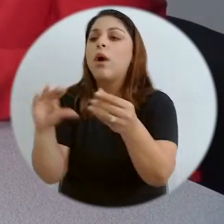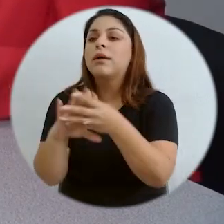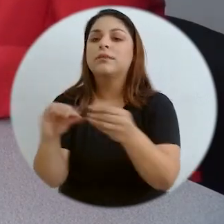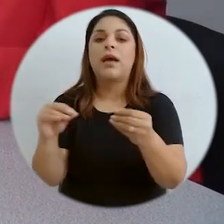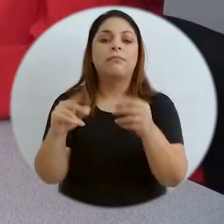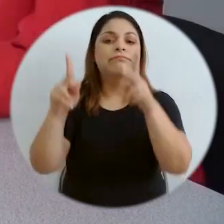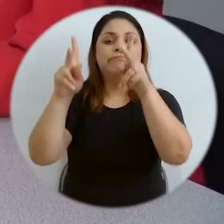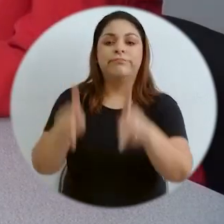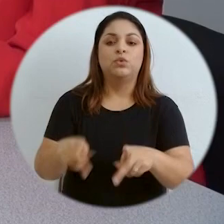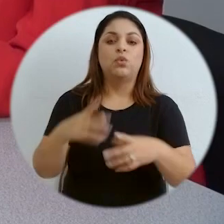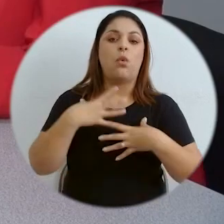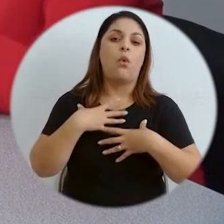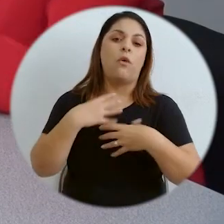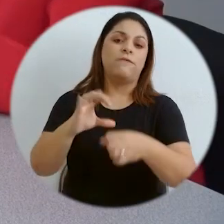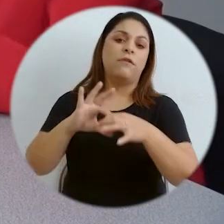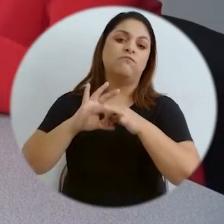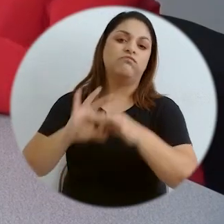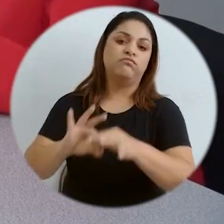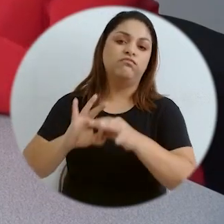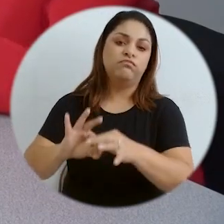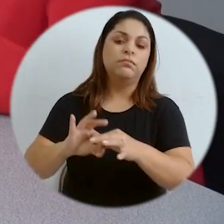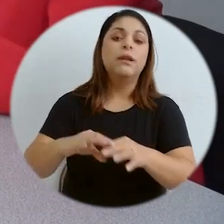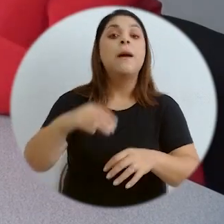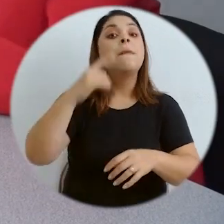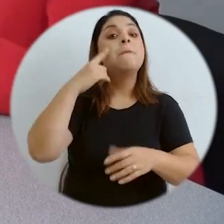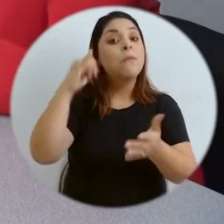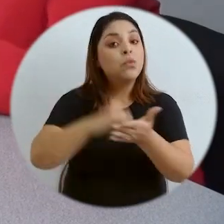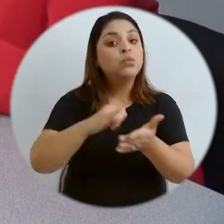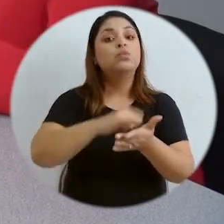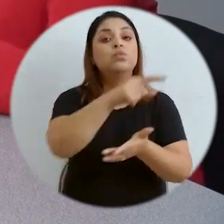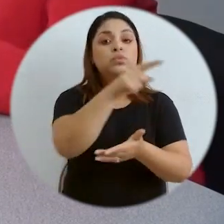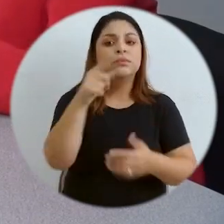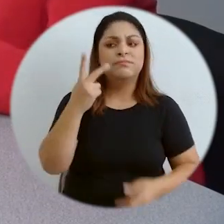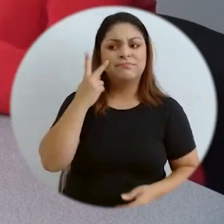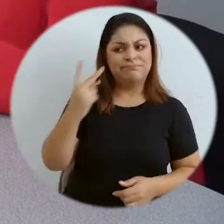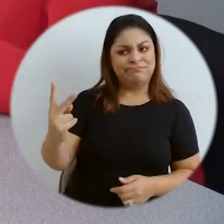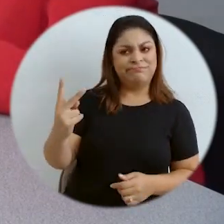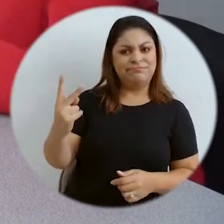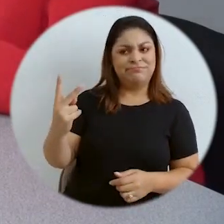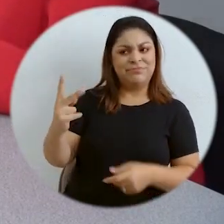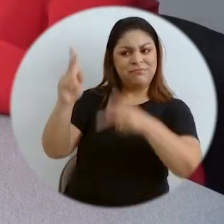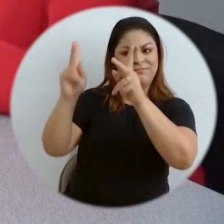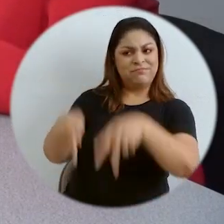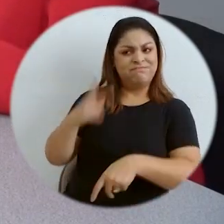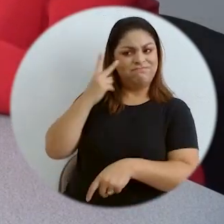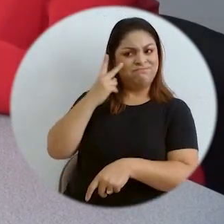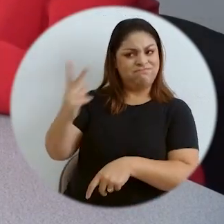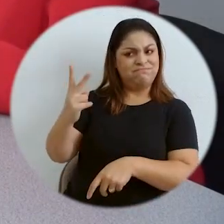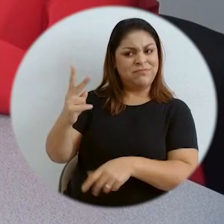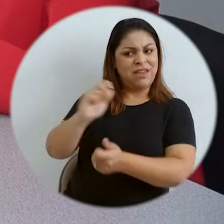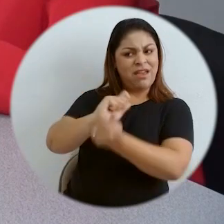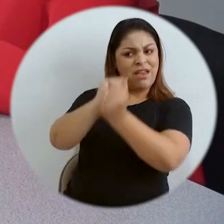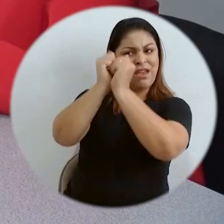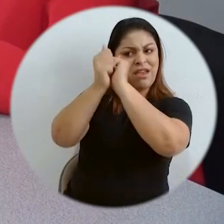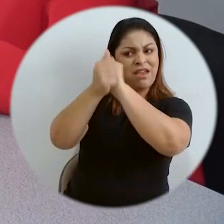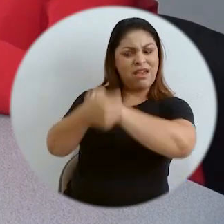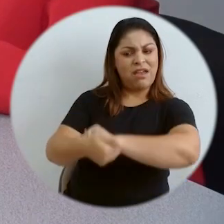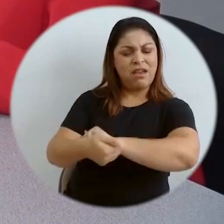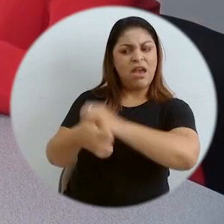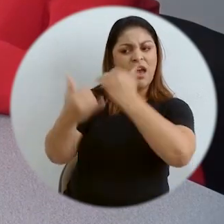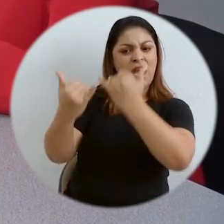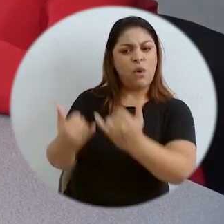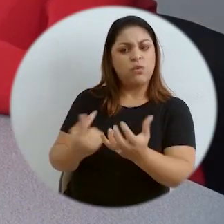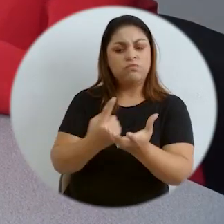si vemos que hay cambios en un ser querido, en un familiar, donde vemos que la persona está más